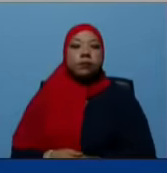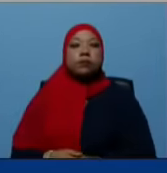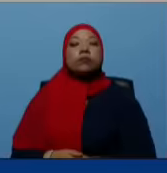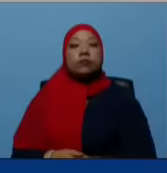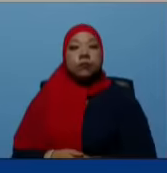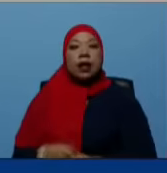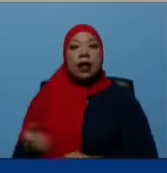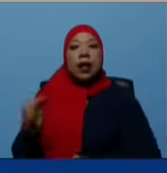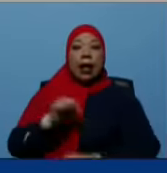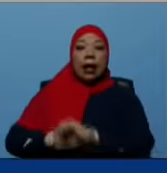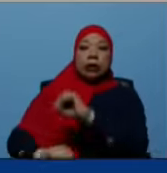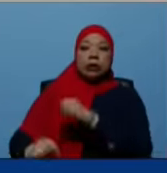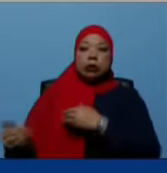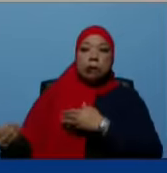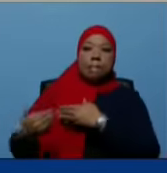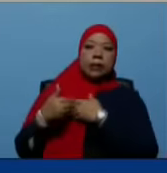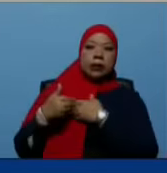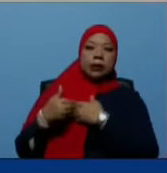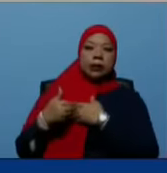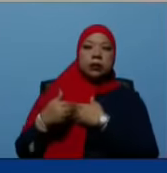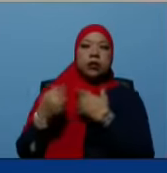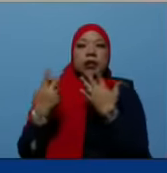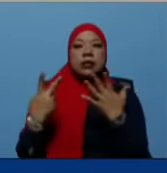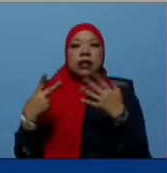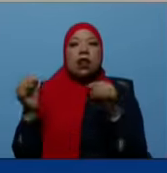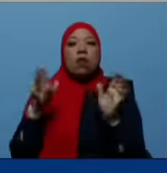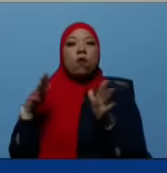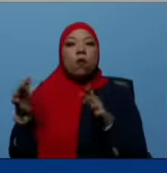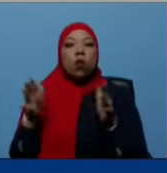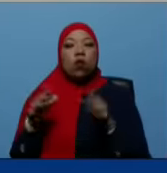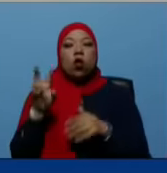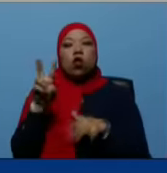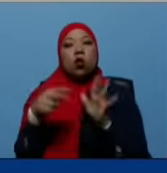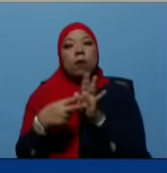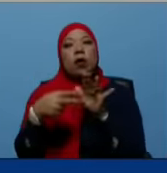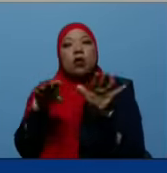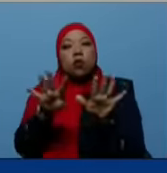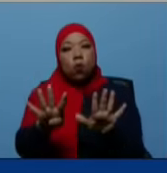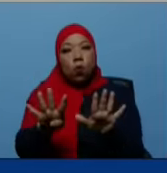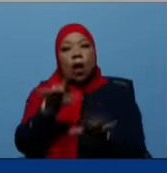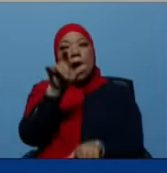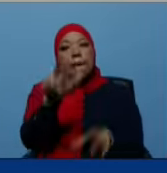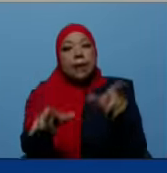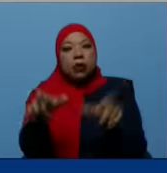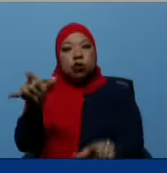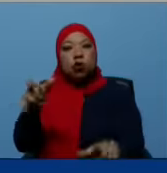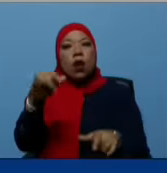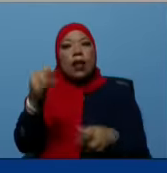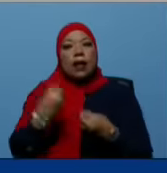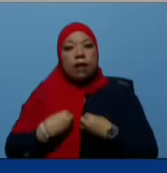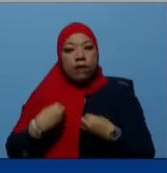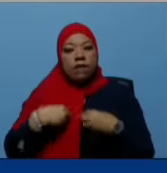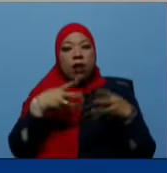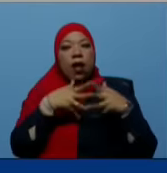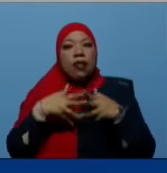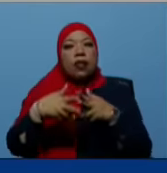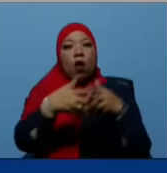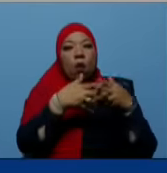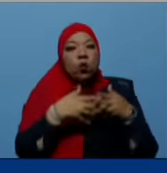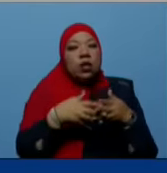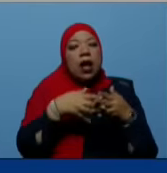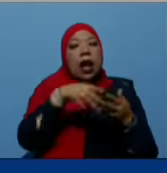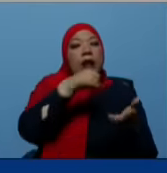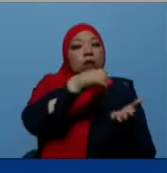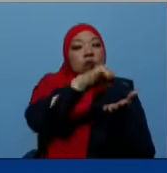antes de ese ataque del 7 de marzo de 2019, ya gente desde Miami, ya opinadores